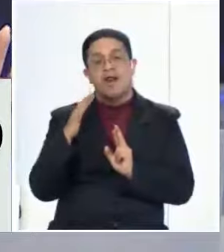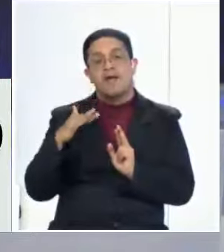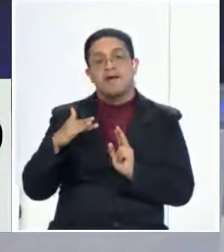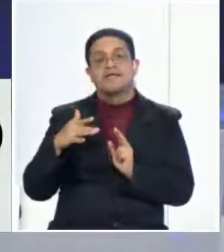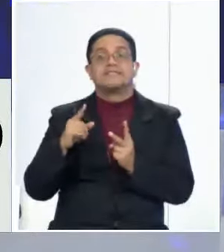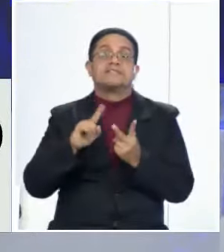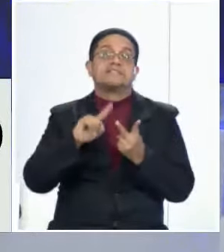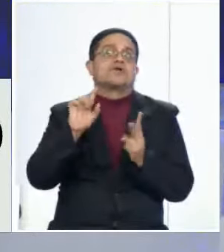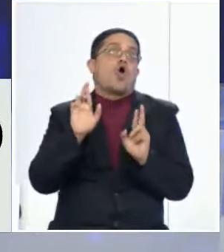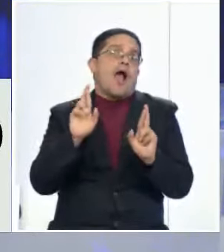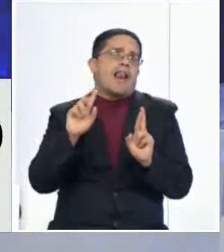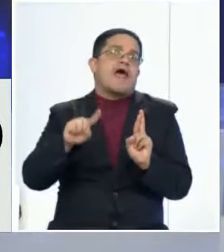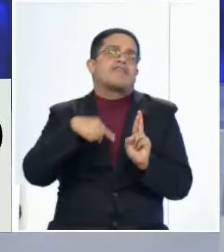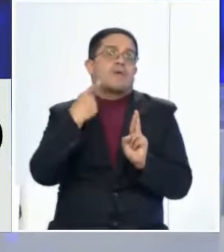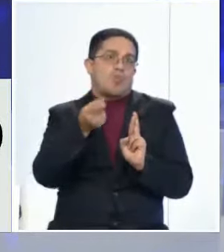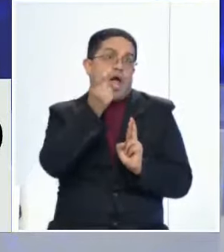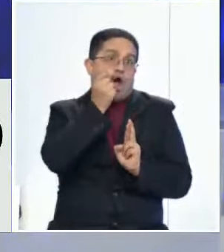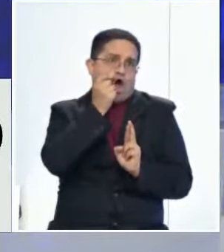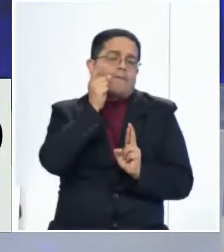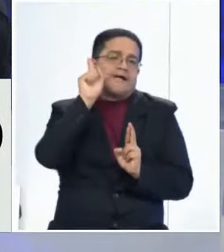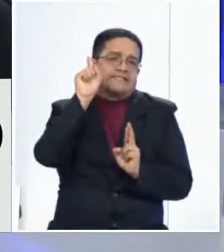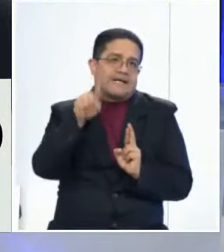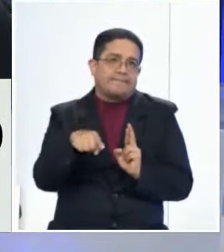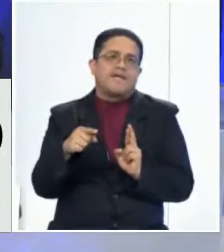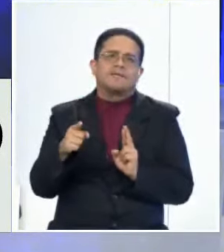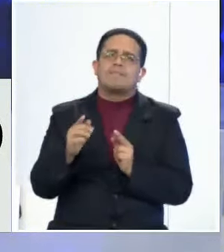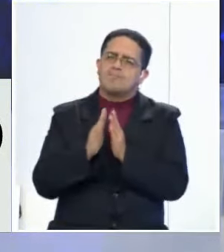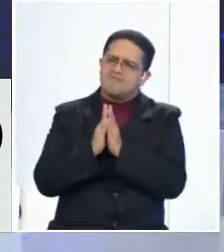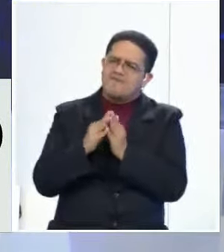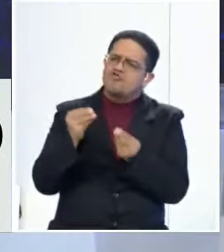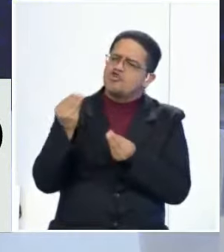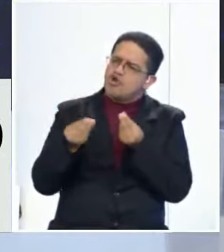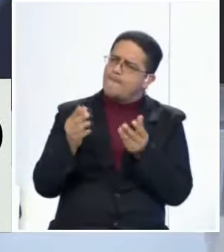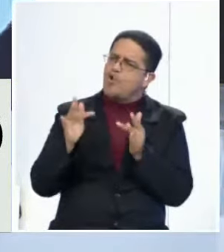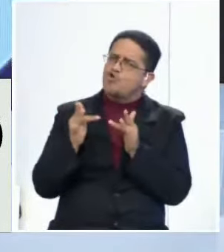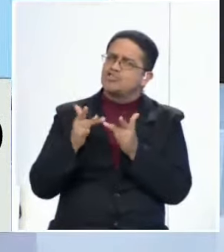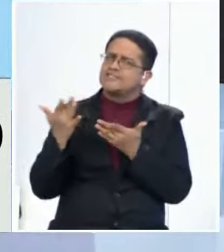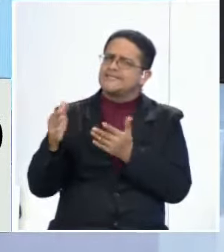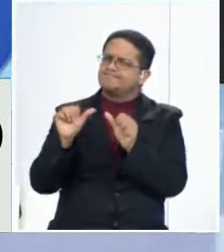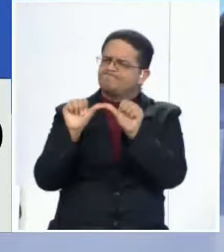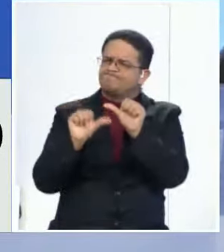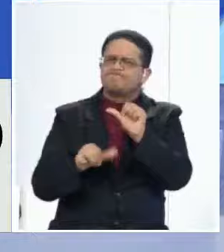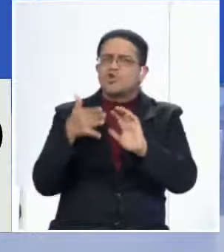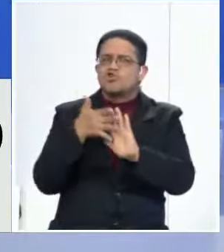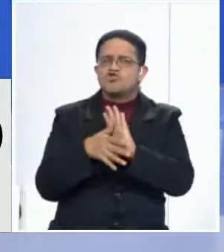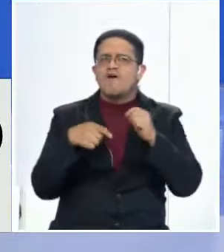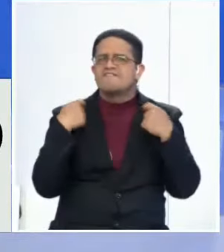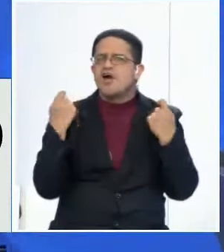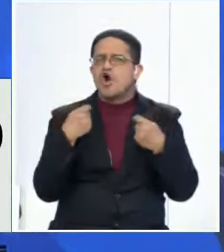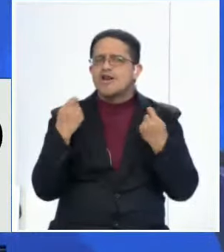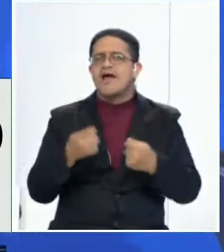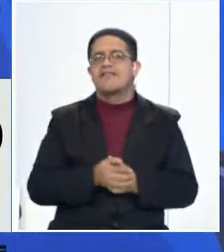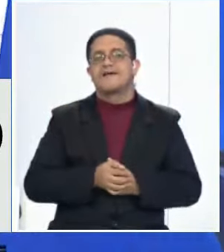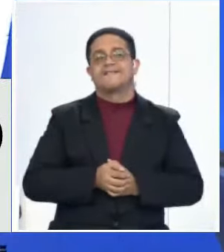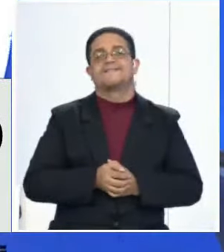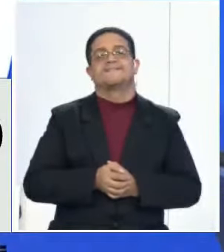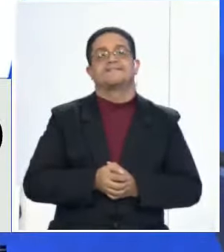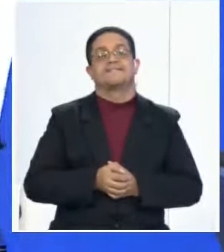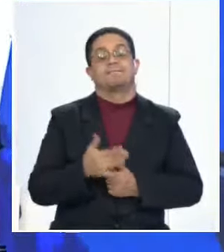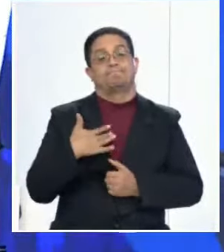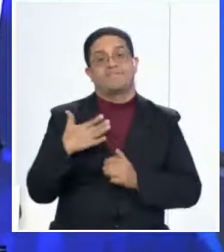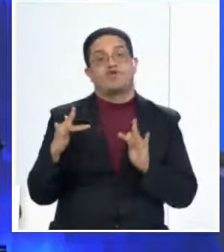masculino, tener sus redes para que puedan conocer más sobre esta jornada para el mes de noviembre. Sí, bueno, mis